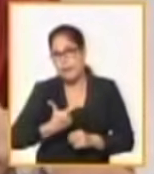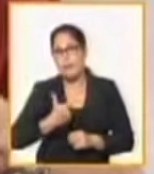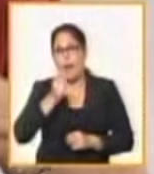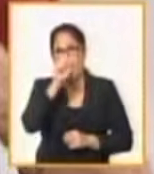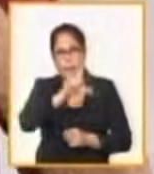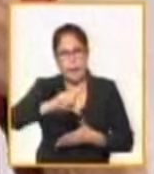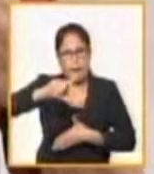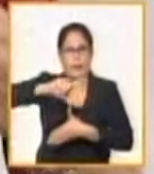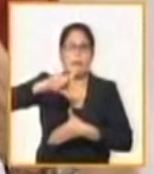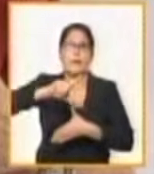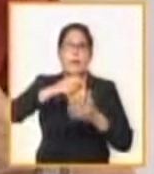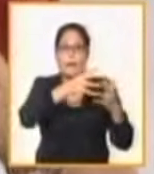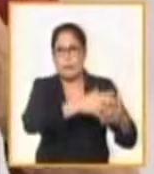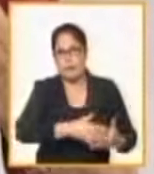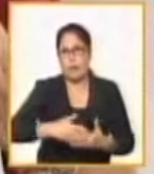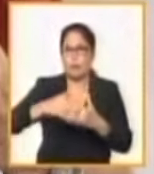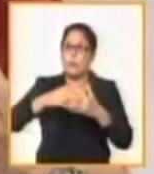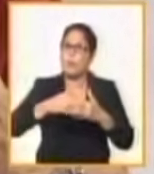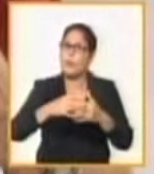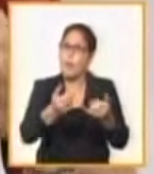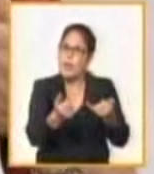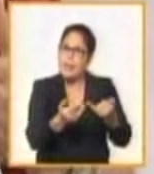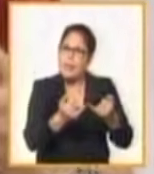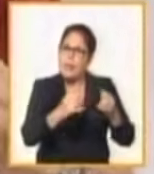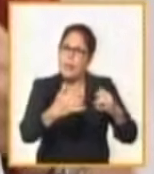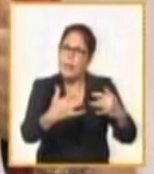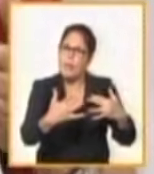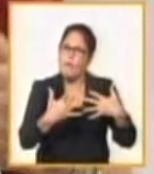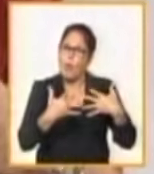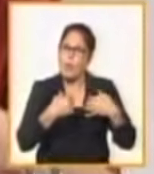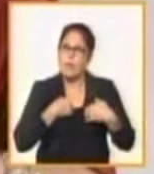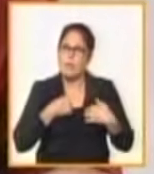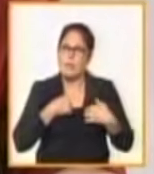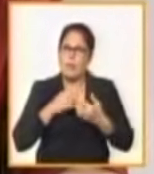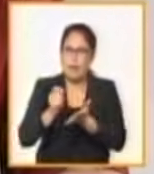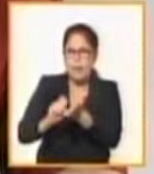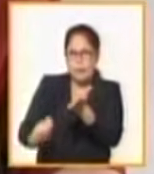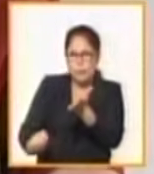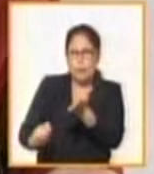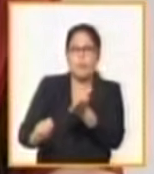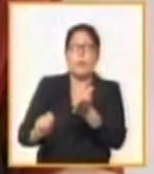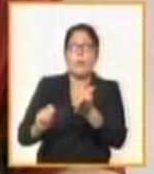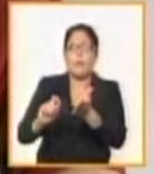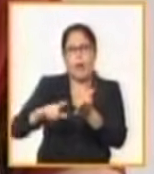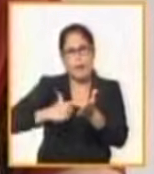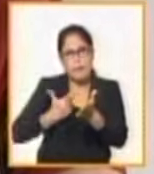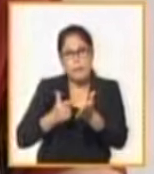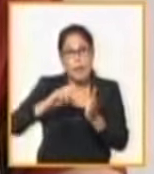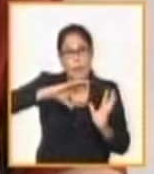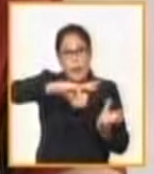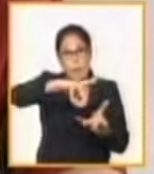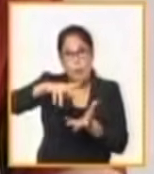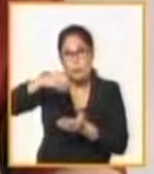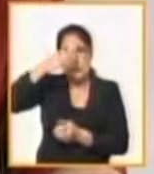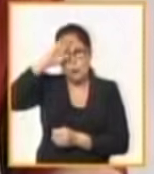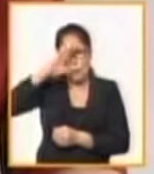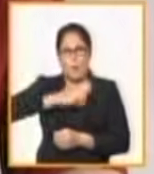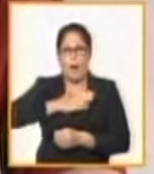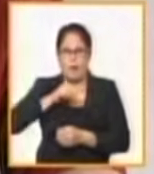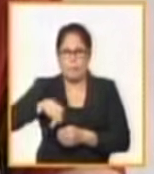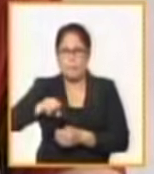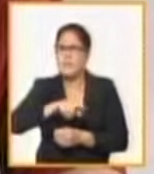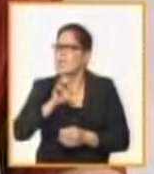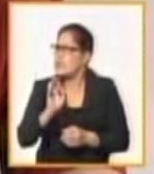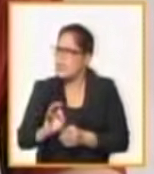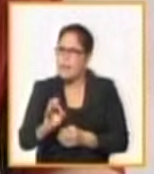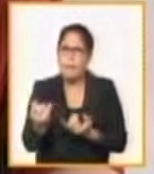Estados Unidos, de los buenos escritores y los buenos artistas del mundo entero. Cuba siempre